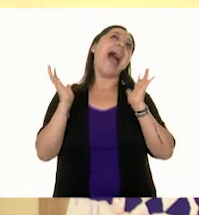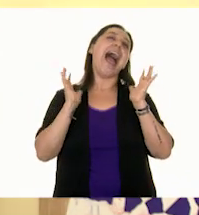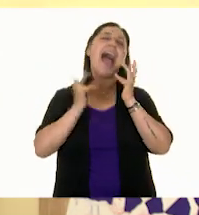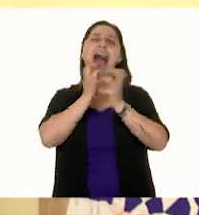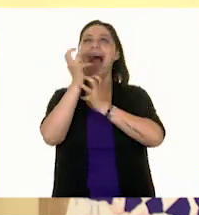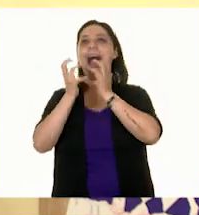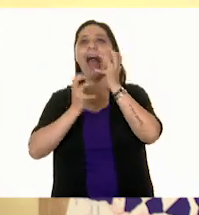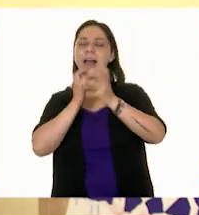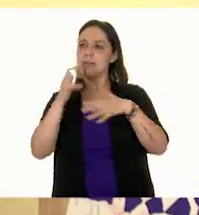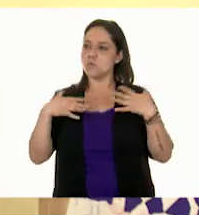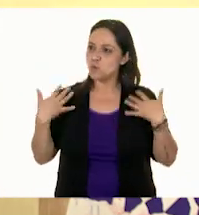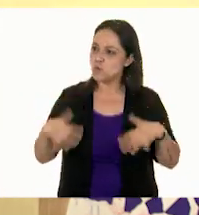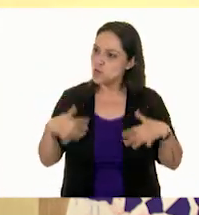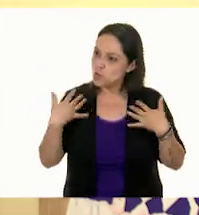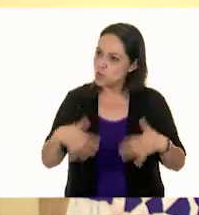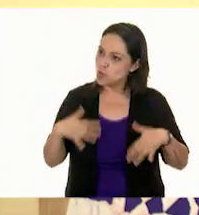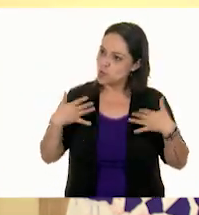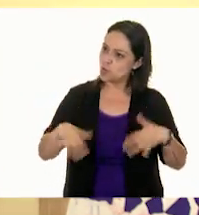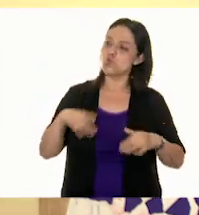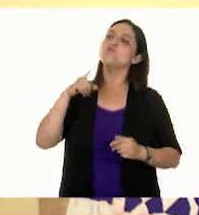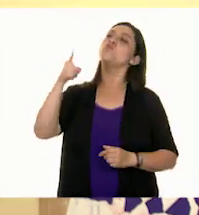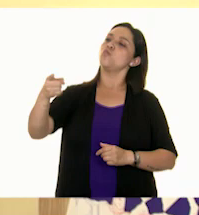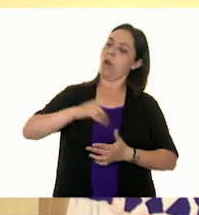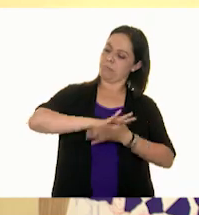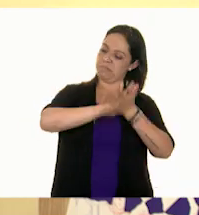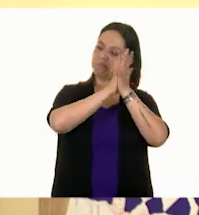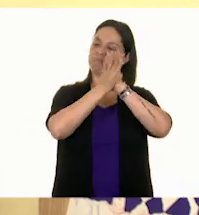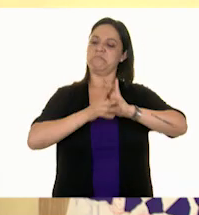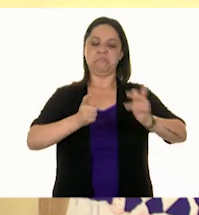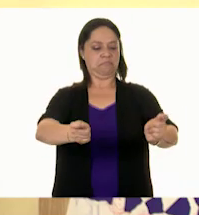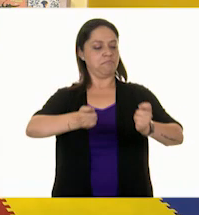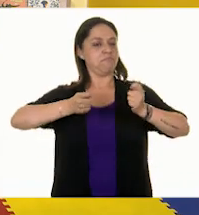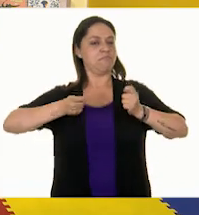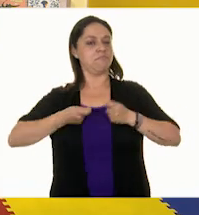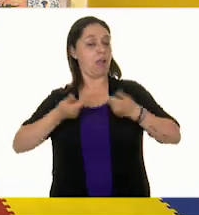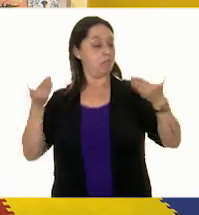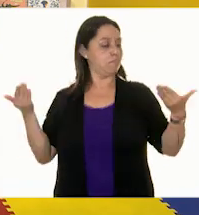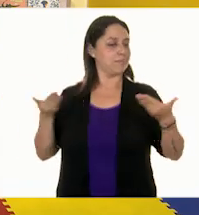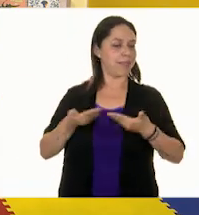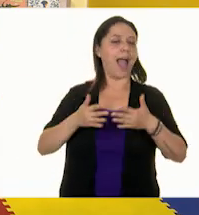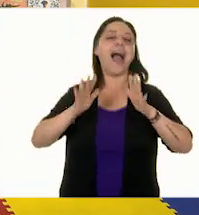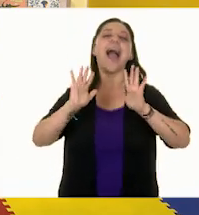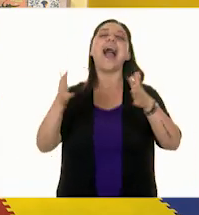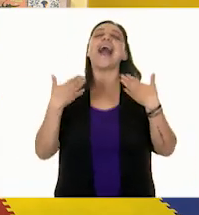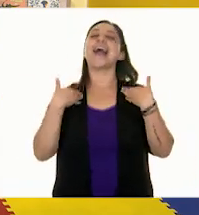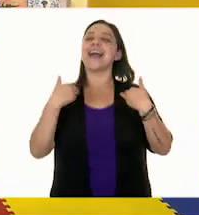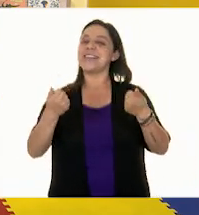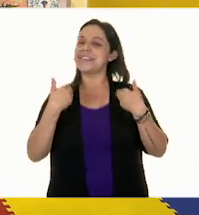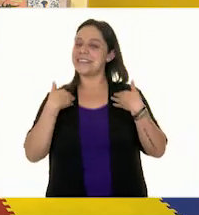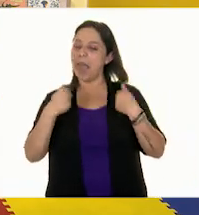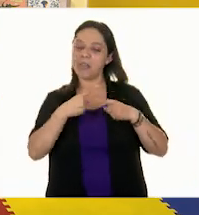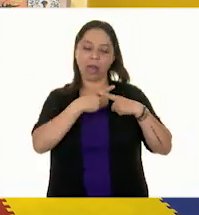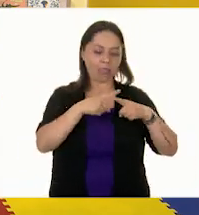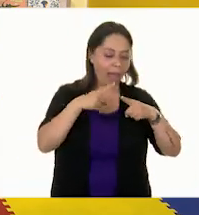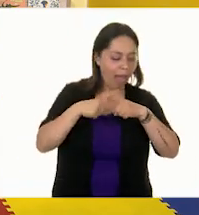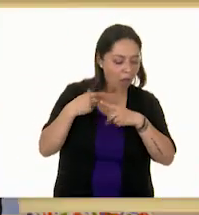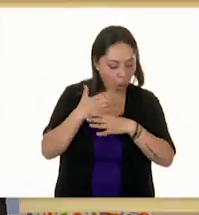¡Bravo, Evelyn! Te convertiste en una excelente presentadora. Ahora entiendo por qué traías tantos objetos y cambiabas tu